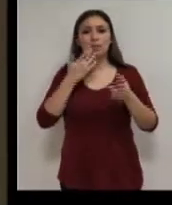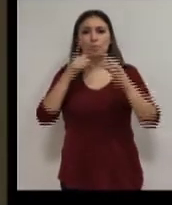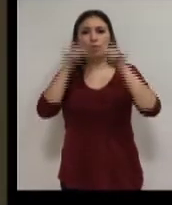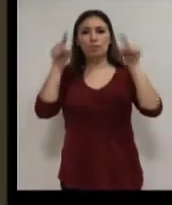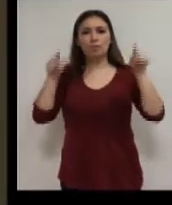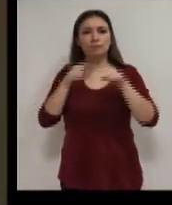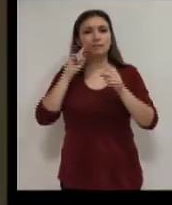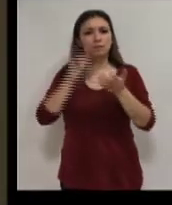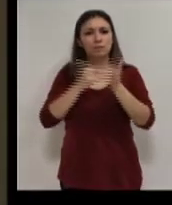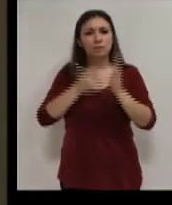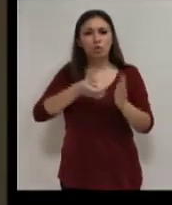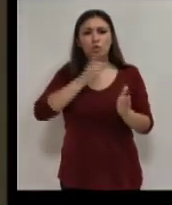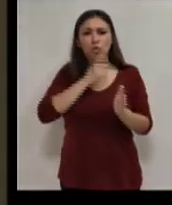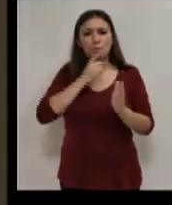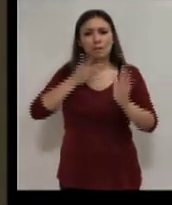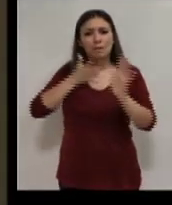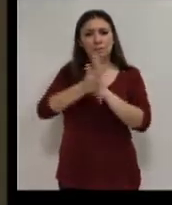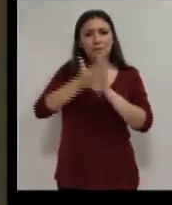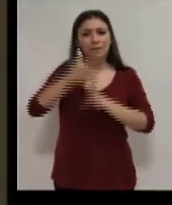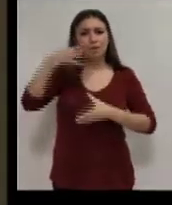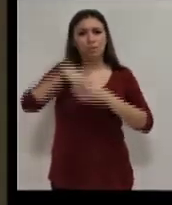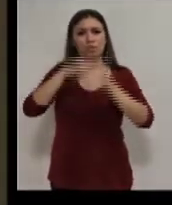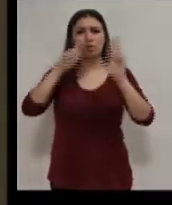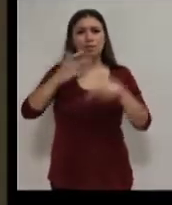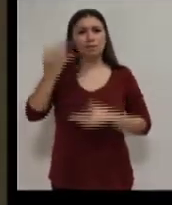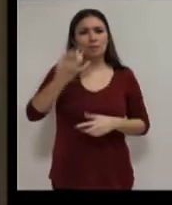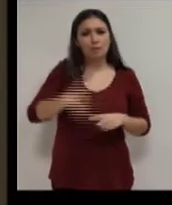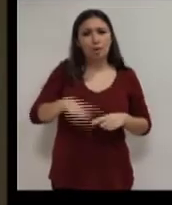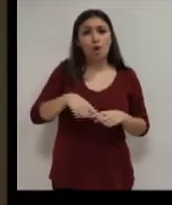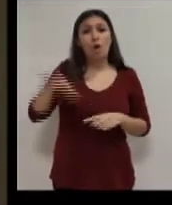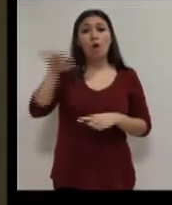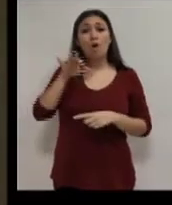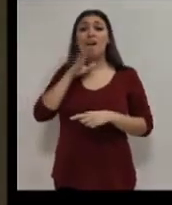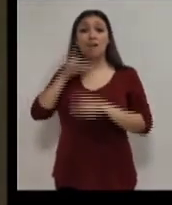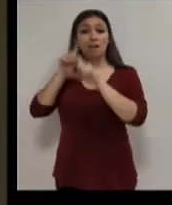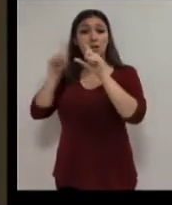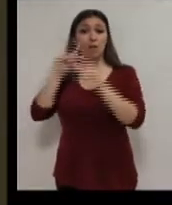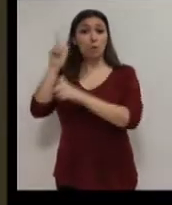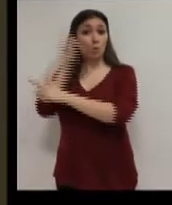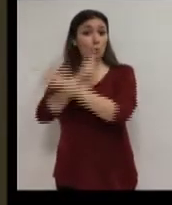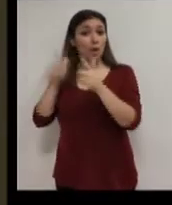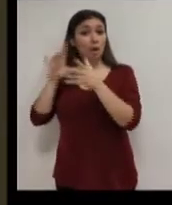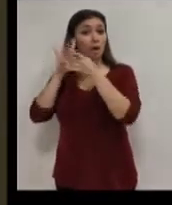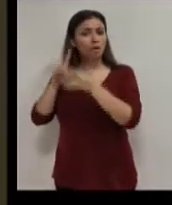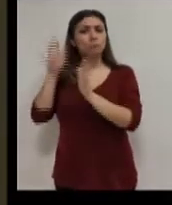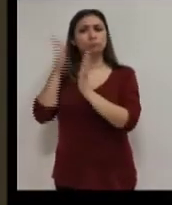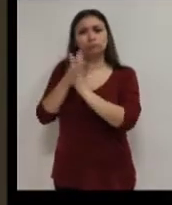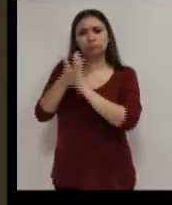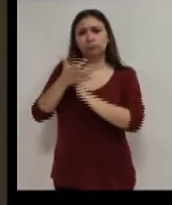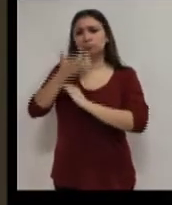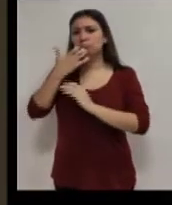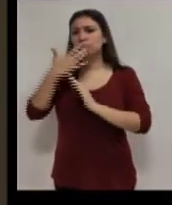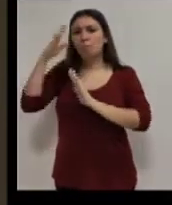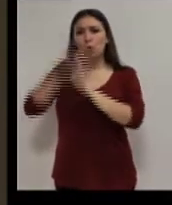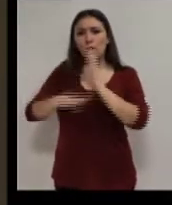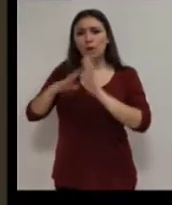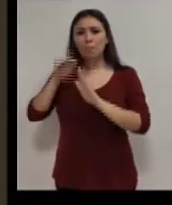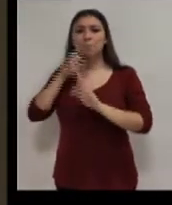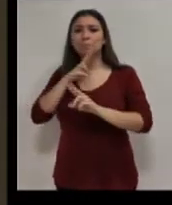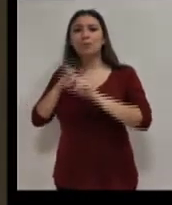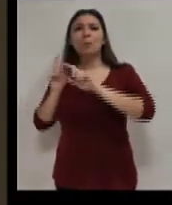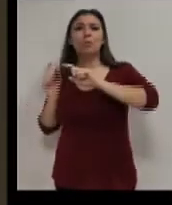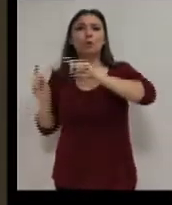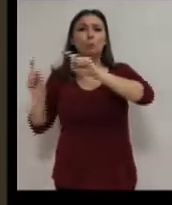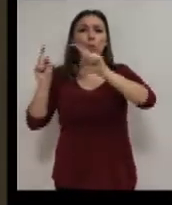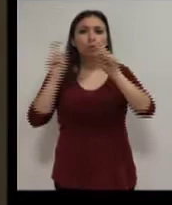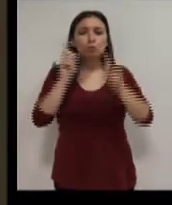hoteles, información sobre las instalaciones, descripción de instalaciones, o desde el punto de vista de la agencia de viajes, pues